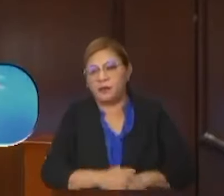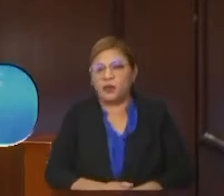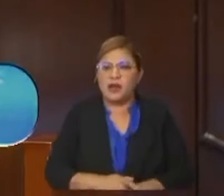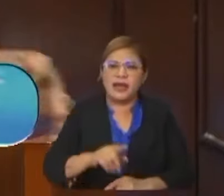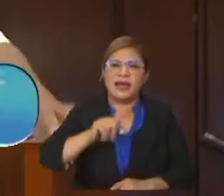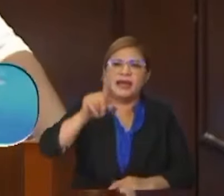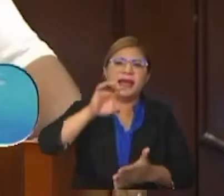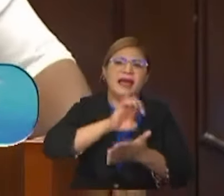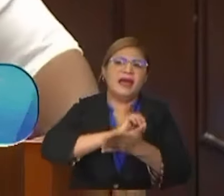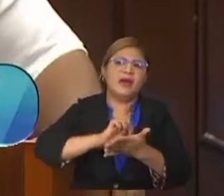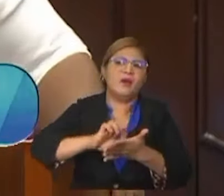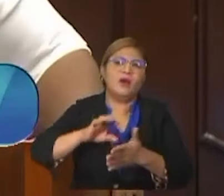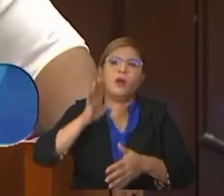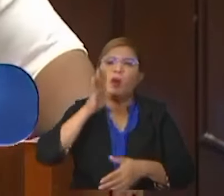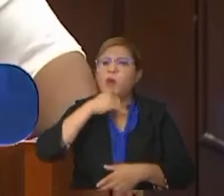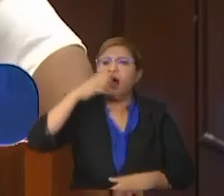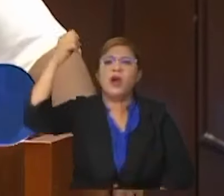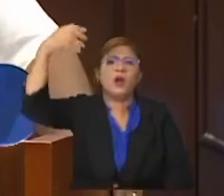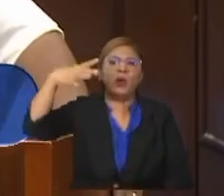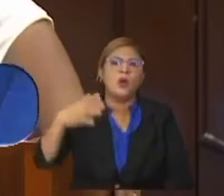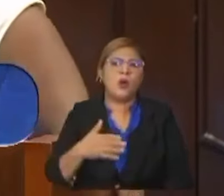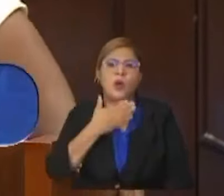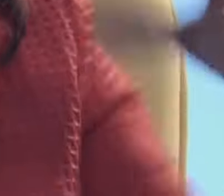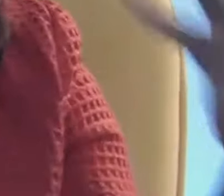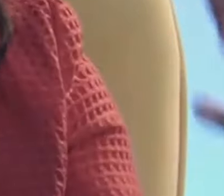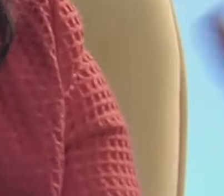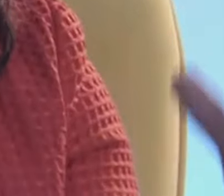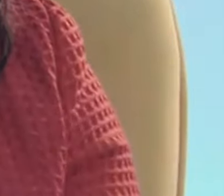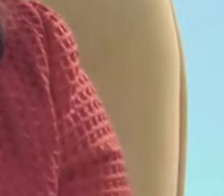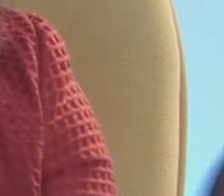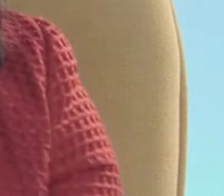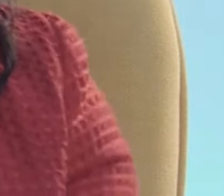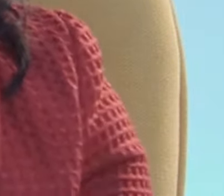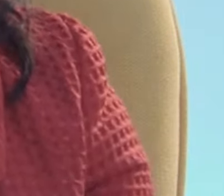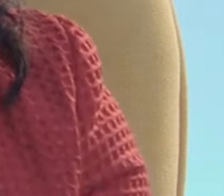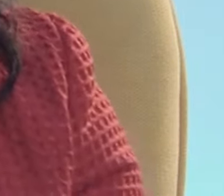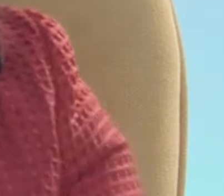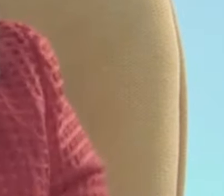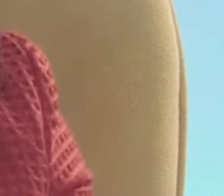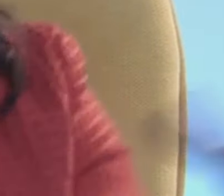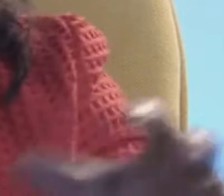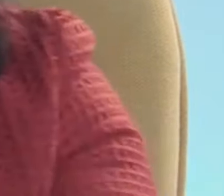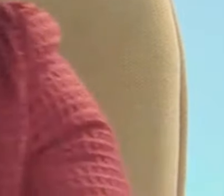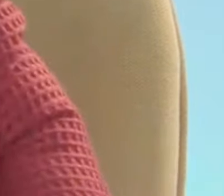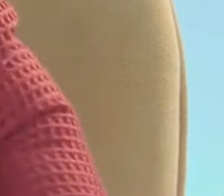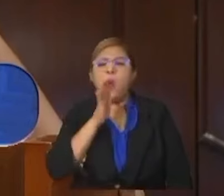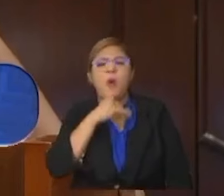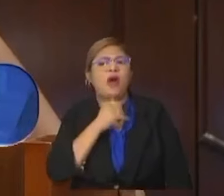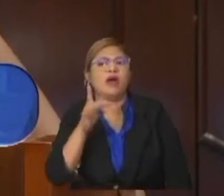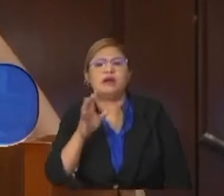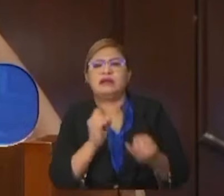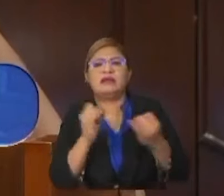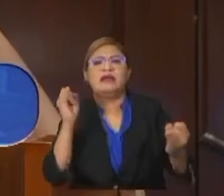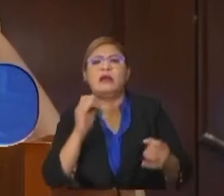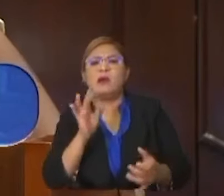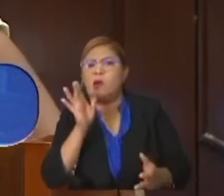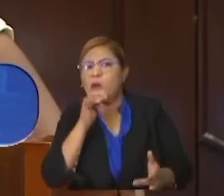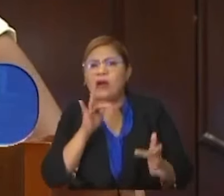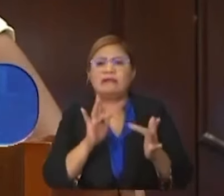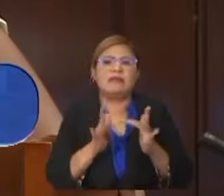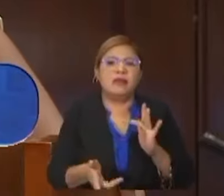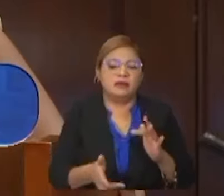están envueltas en un desastre. Sí. Todo eso es cierto. La sociedad dice que quiere cambios, pero no apoya los cambios. Pero tenemos que esperar a arreglar